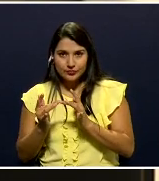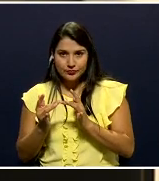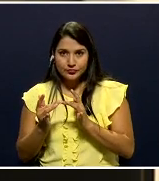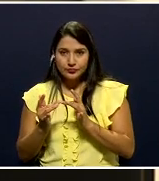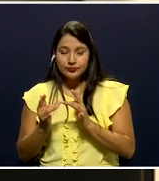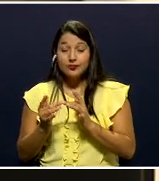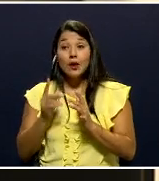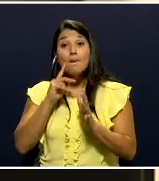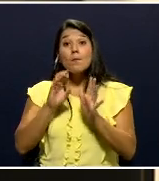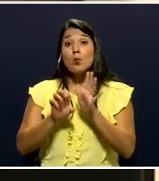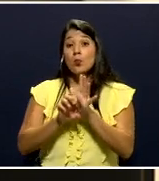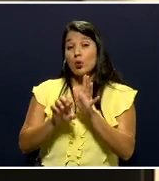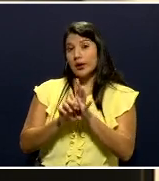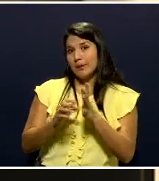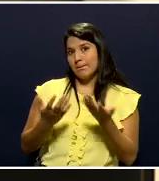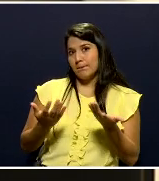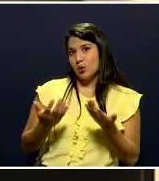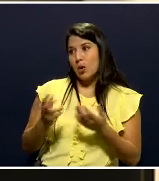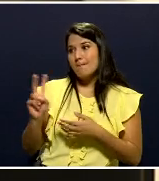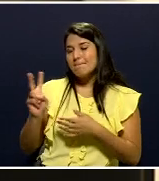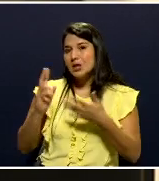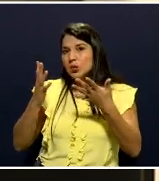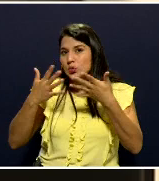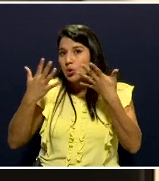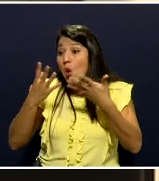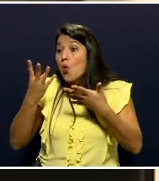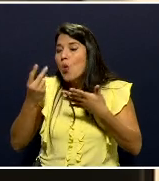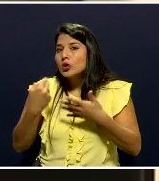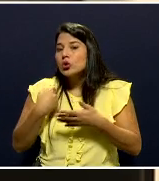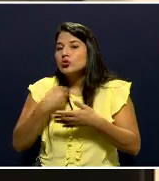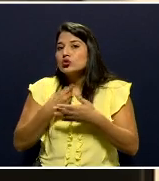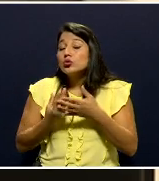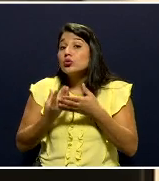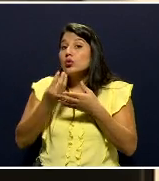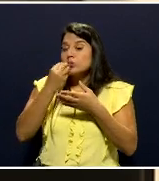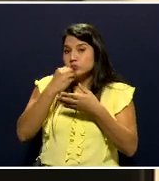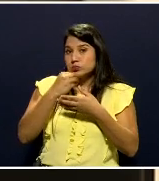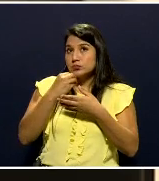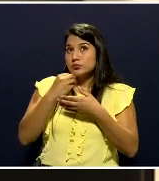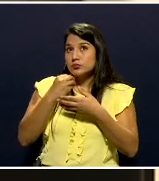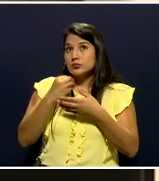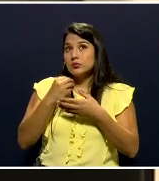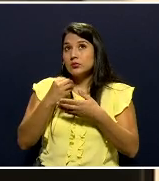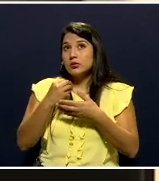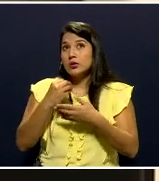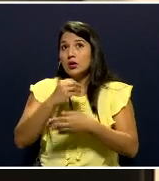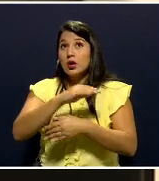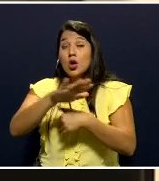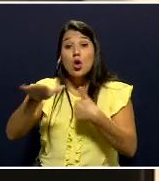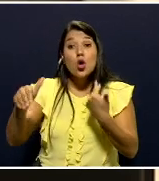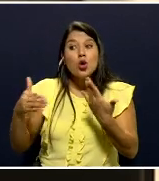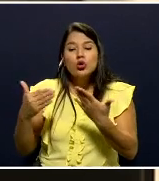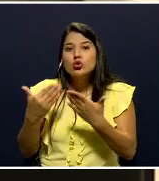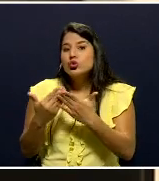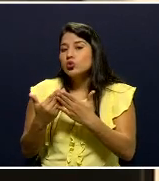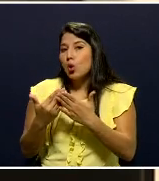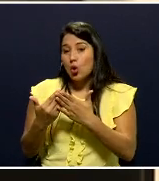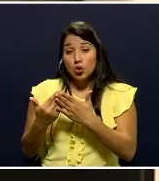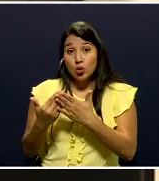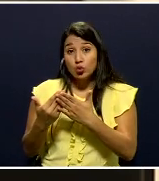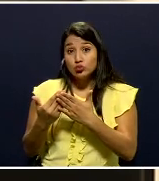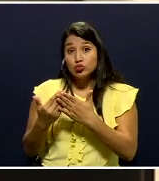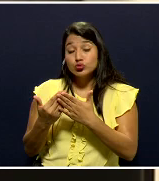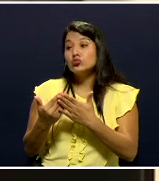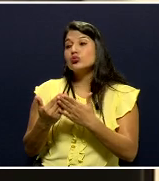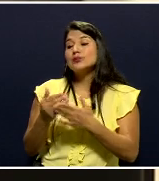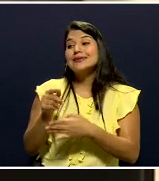estos virus respiratorios, ¿cuánto de estos virus nosotros vamos a inhalar? Vamos a la 9. Todos estos agentes infecciosos tienen lo que se conoce